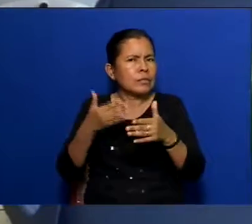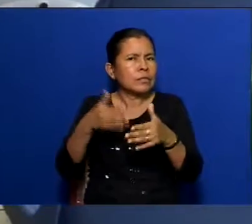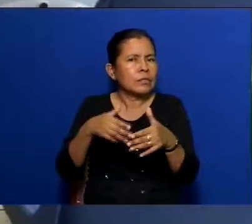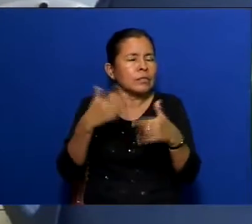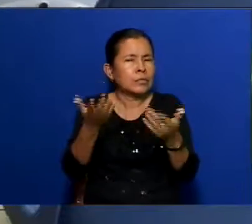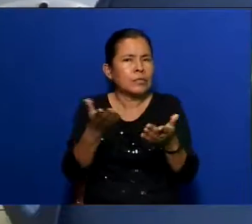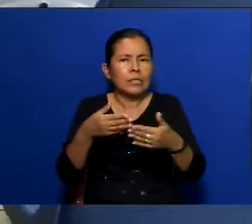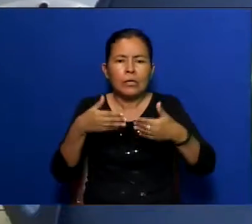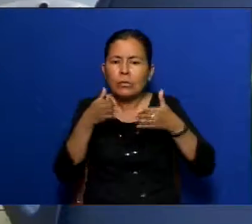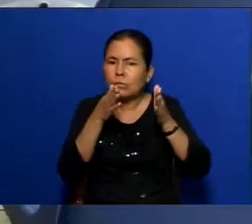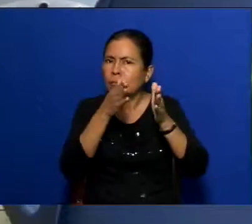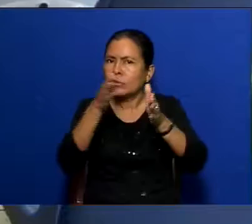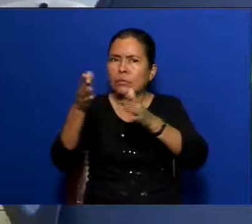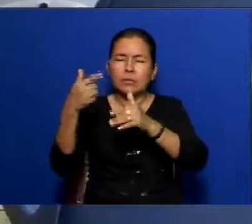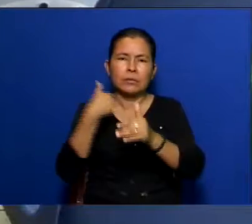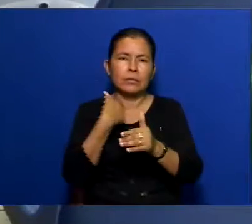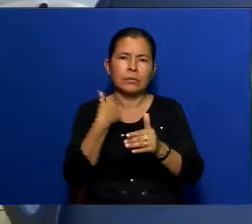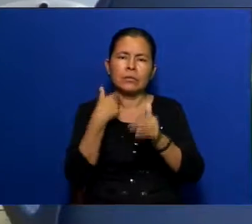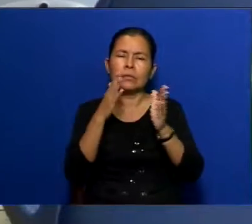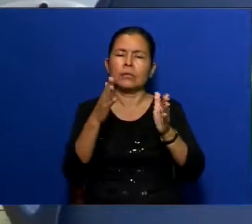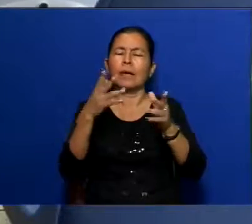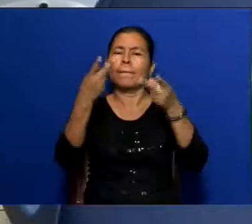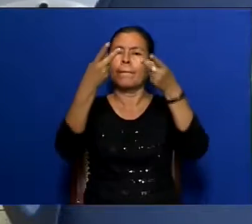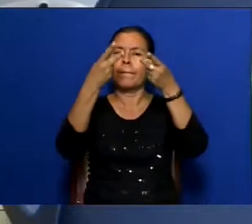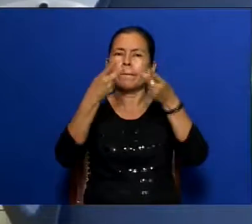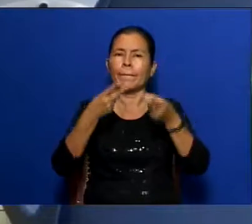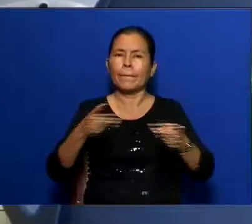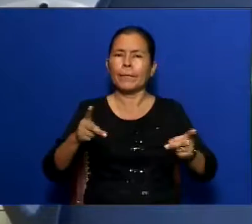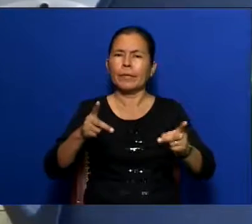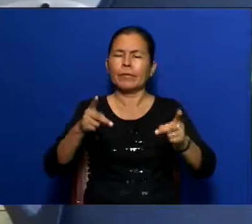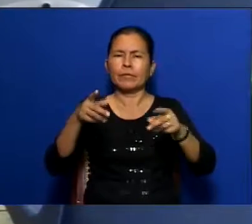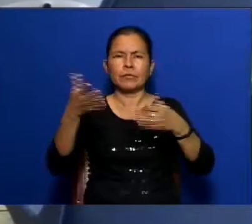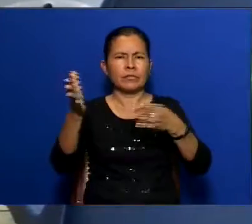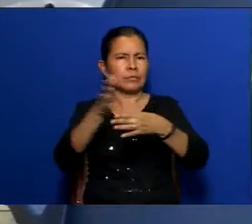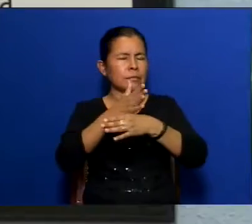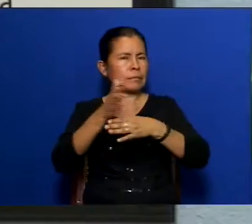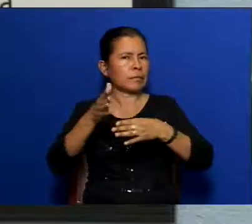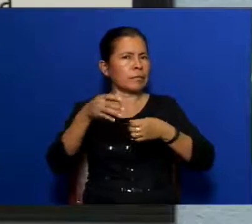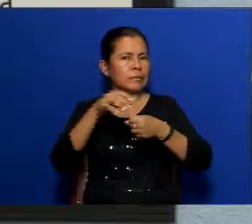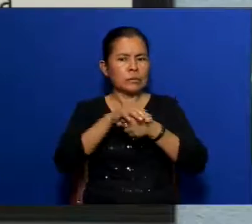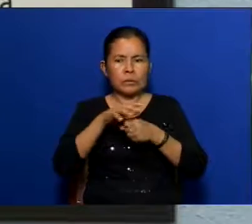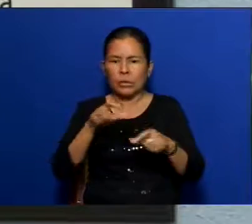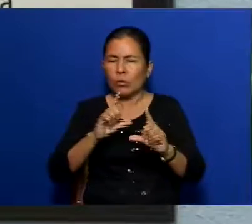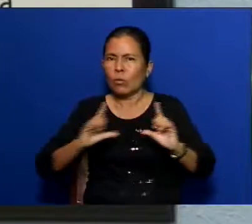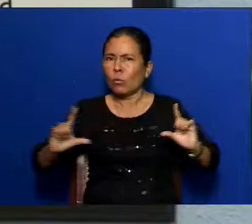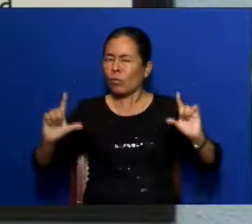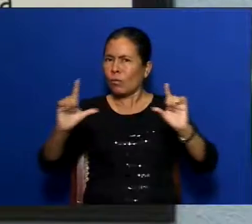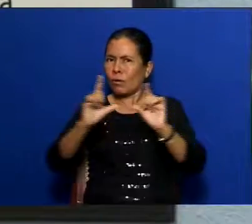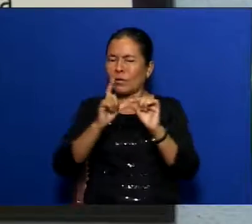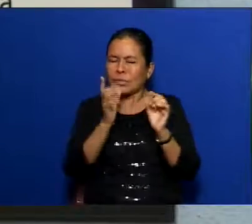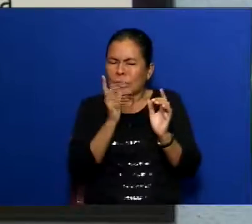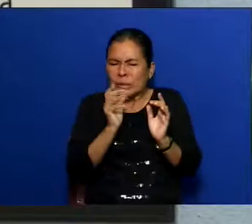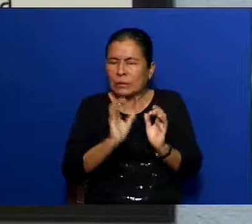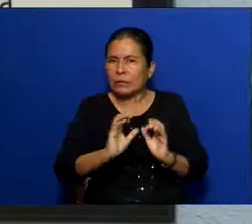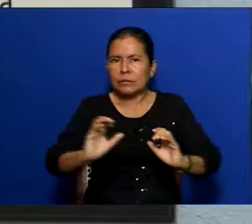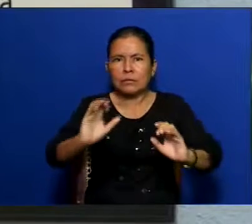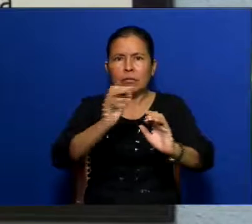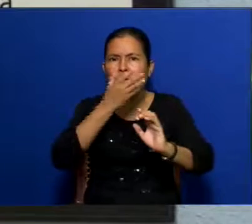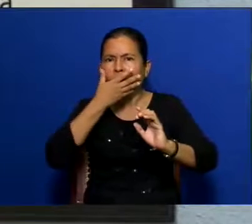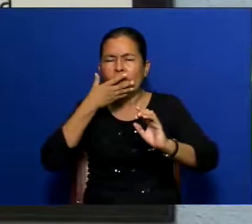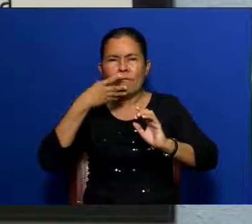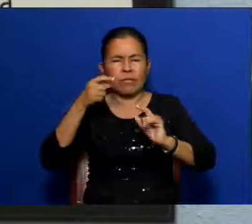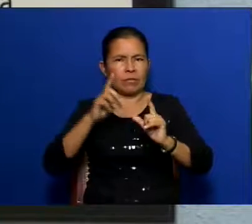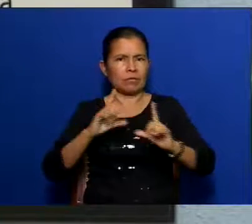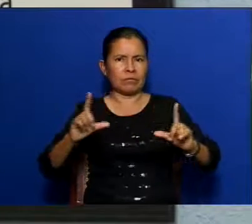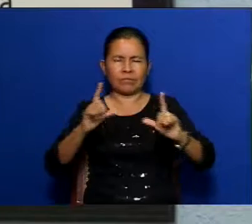hemos ofrecido este servicio siempre, pero las condiciones en que se atendían a los niños, a las niñas y a los adolescentes no eran las